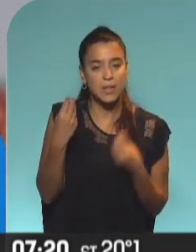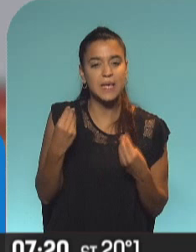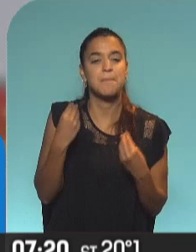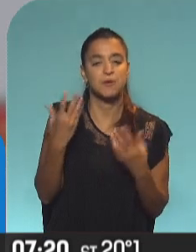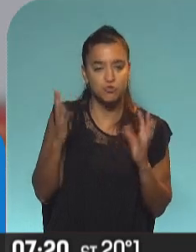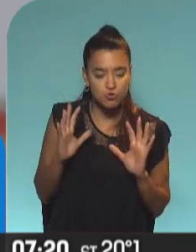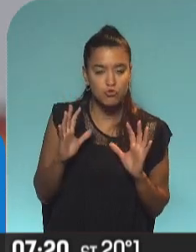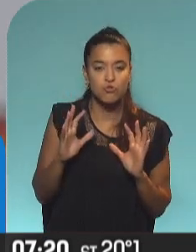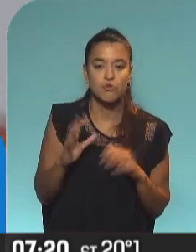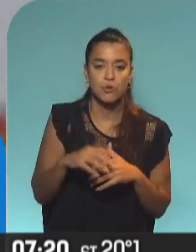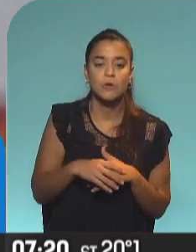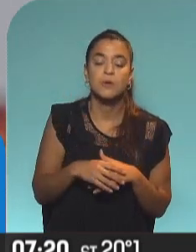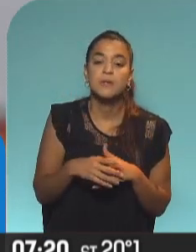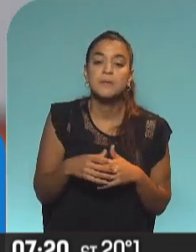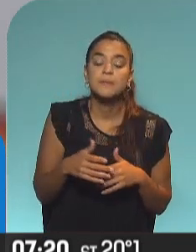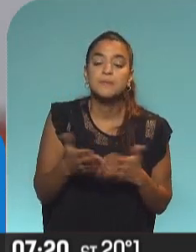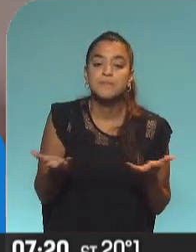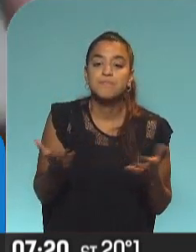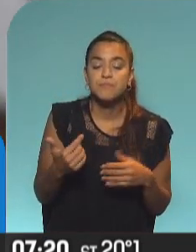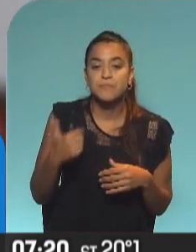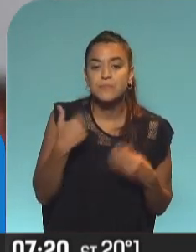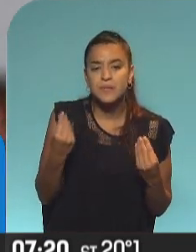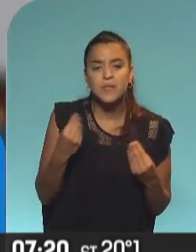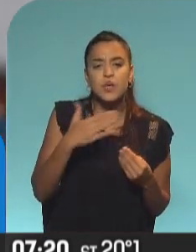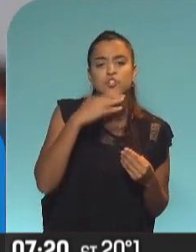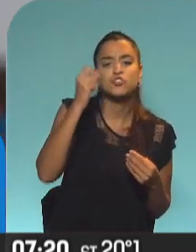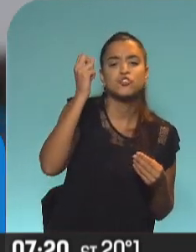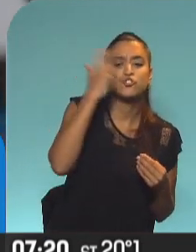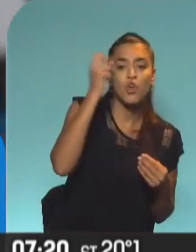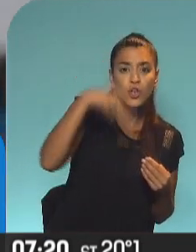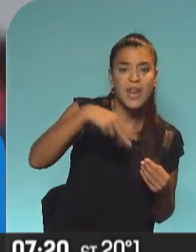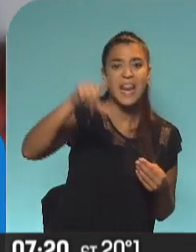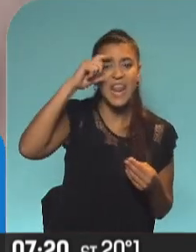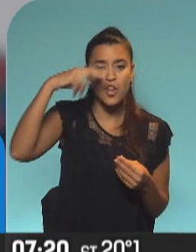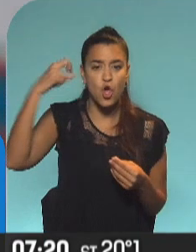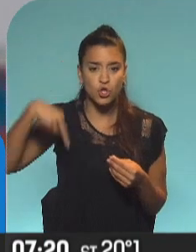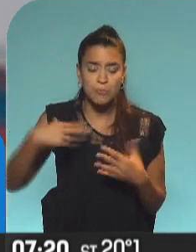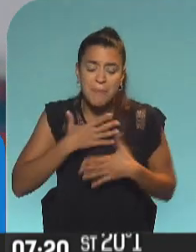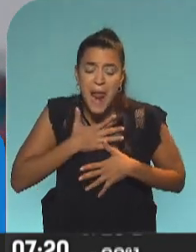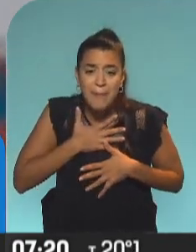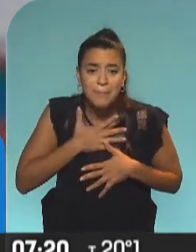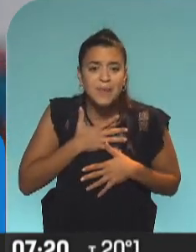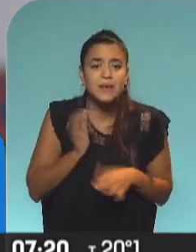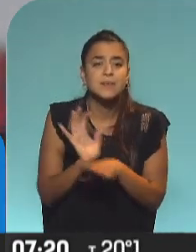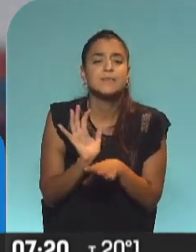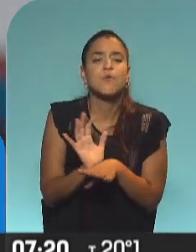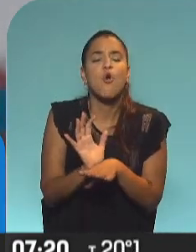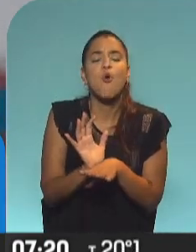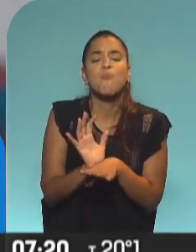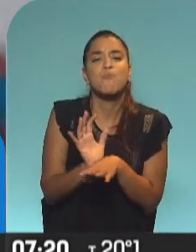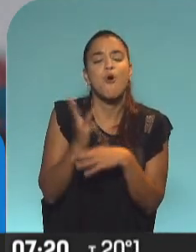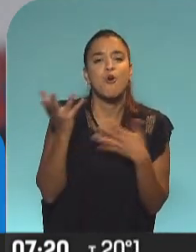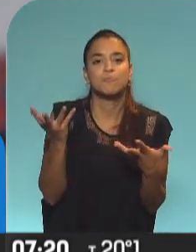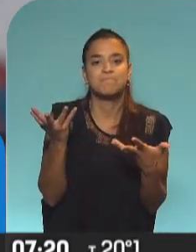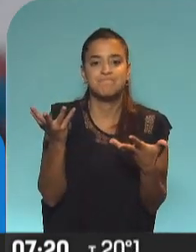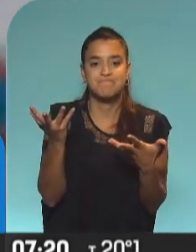no sé lo que fue john lennon para mí o sea fue como digamos